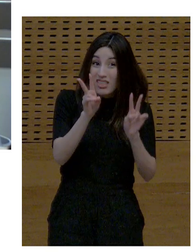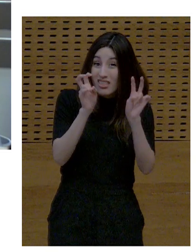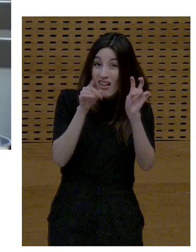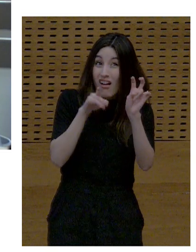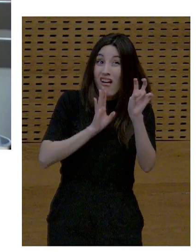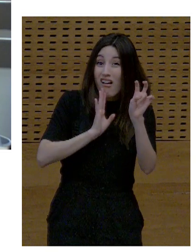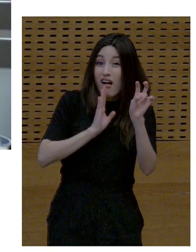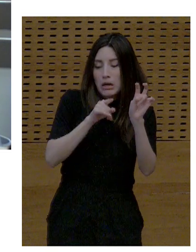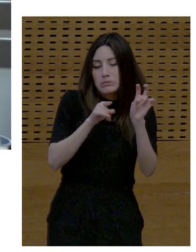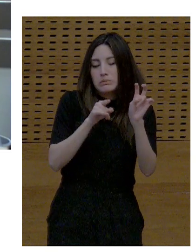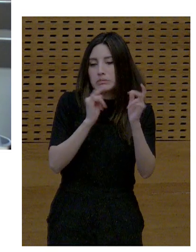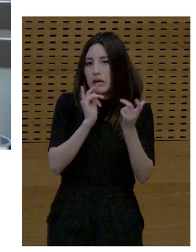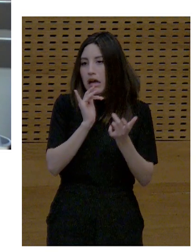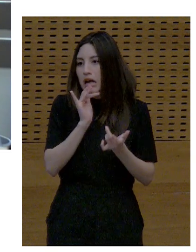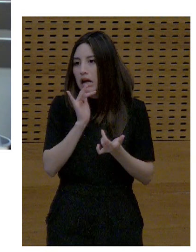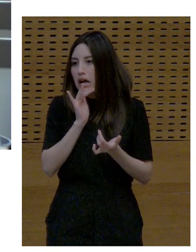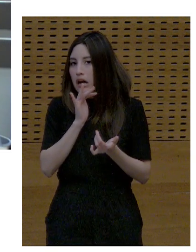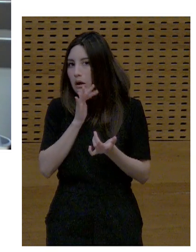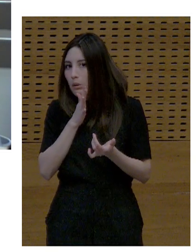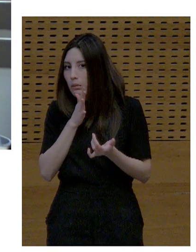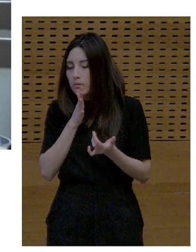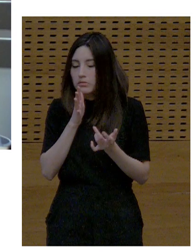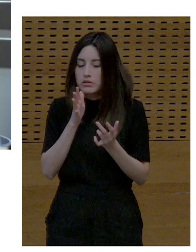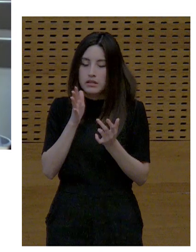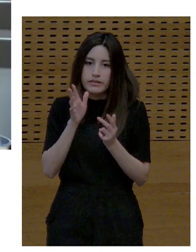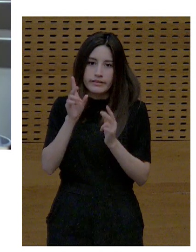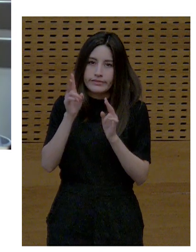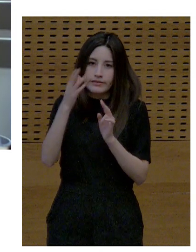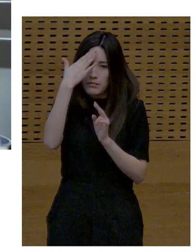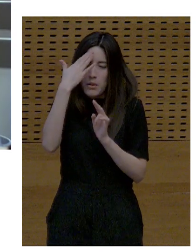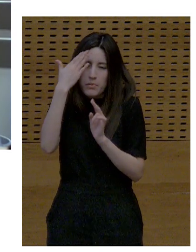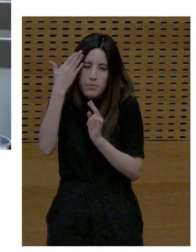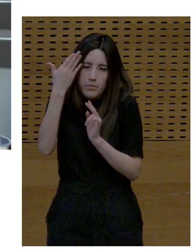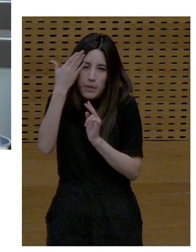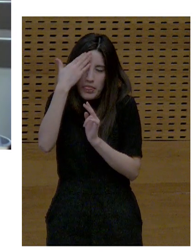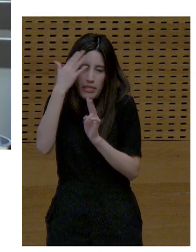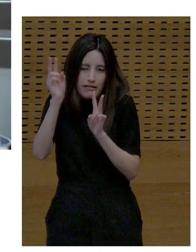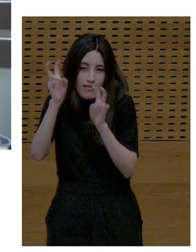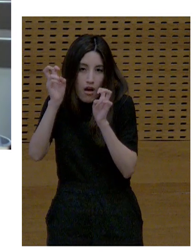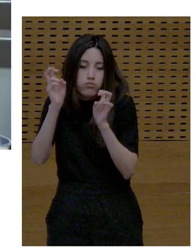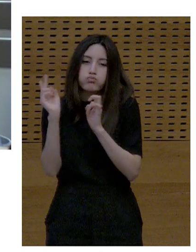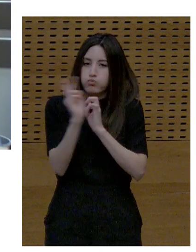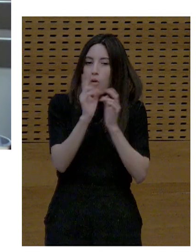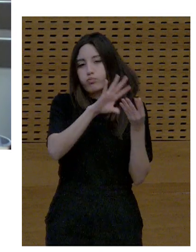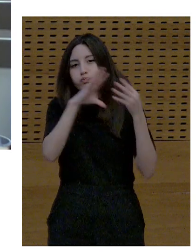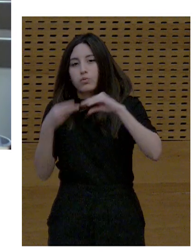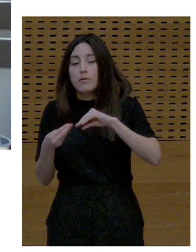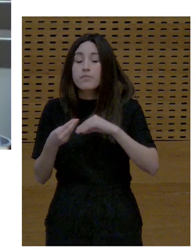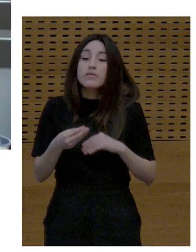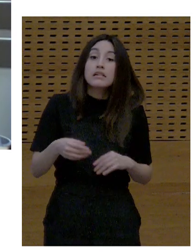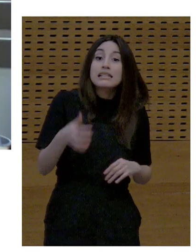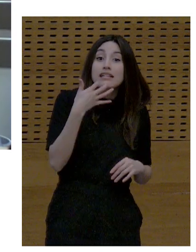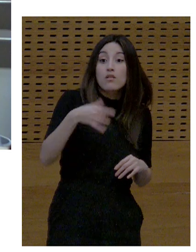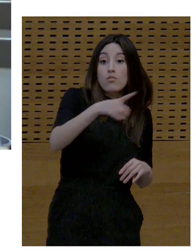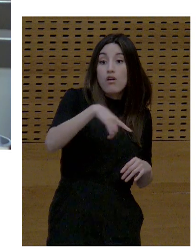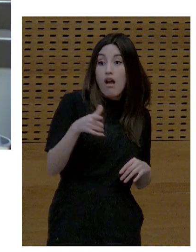se adaptan al que es el tema fundamental de estas jornadas. Los que estuvisteis ya recordaréis que hablábamos